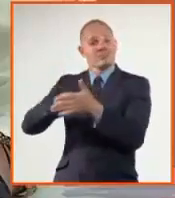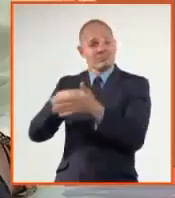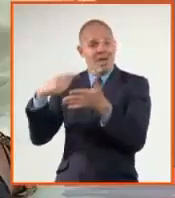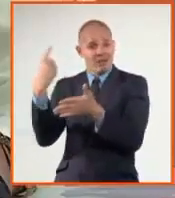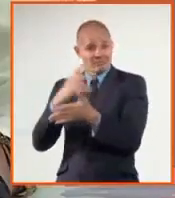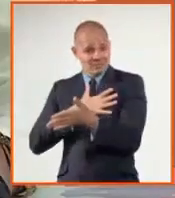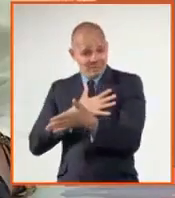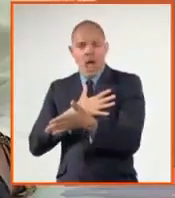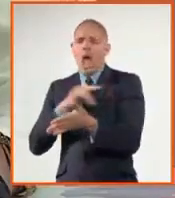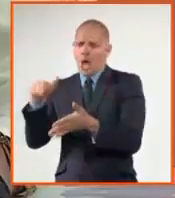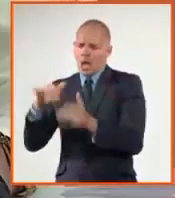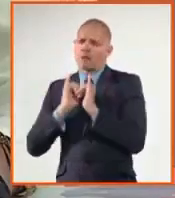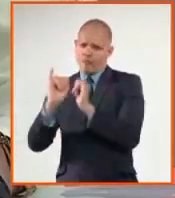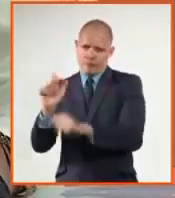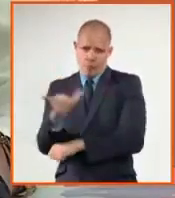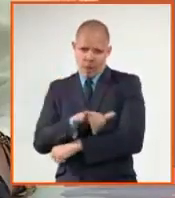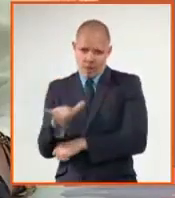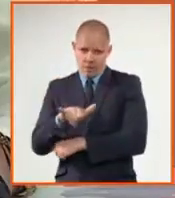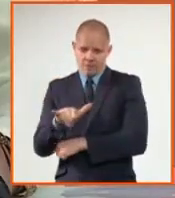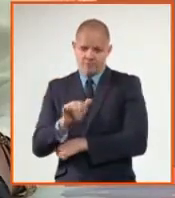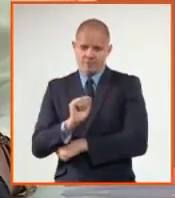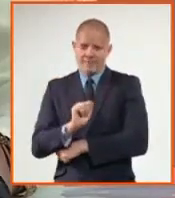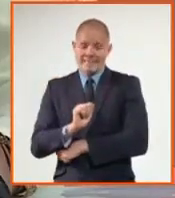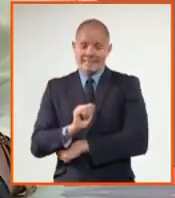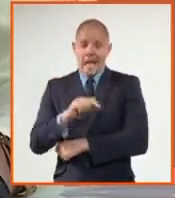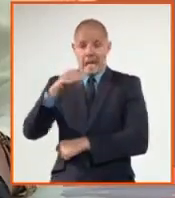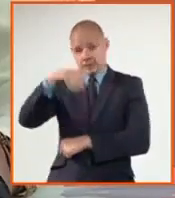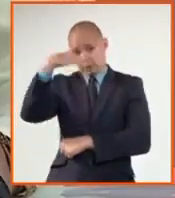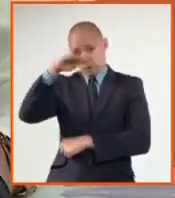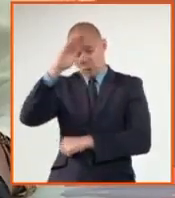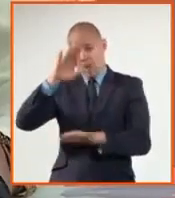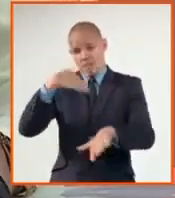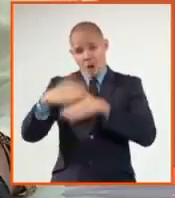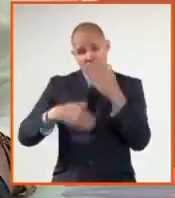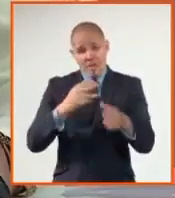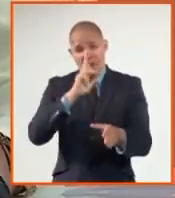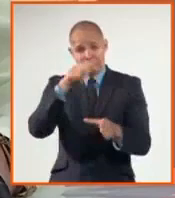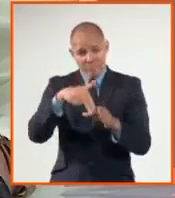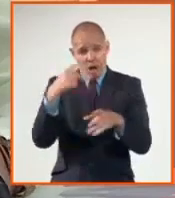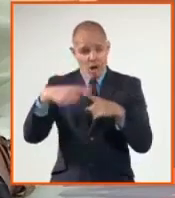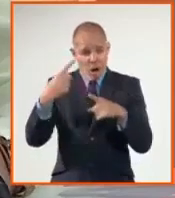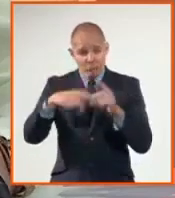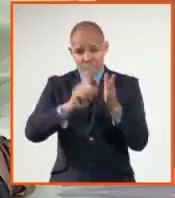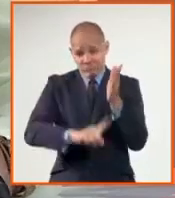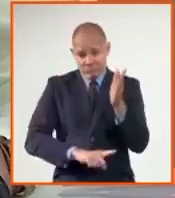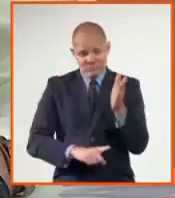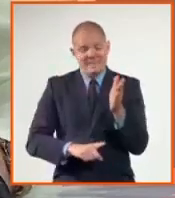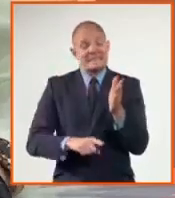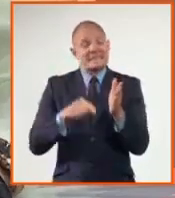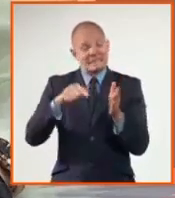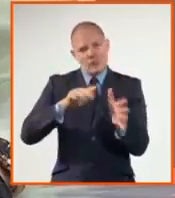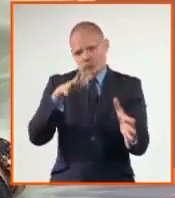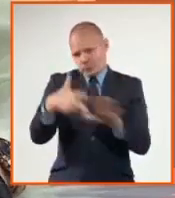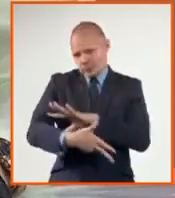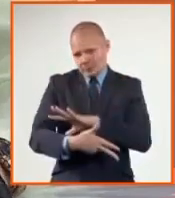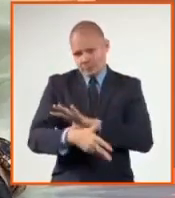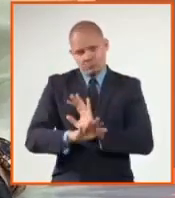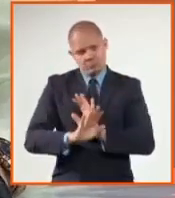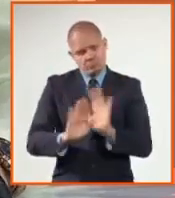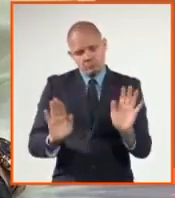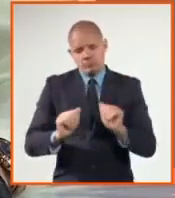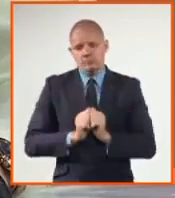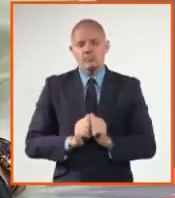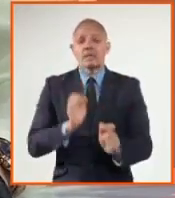noción energética del país sigue siendo compleja en sentido general desde inicio del año se había